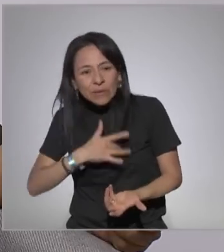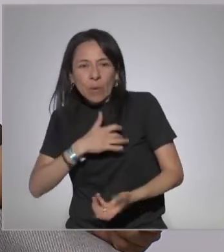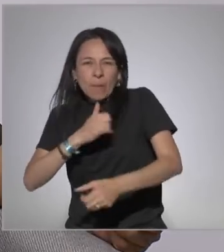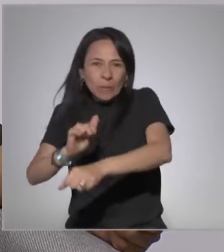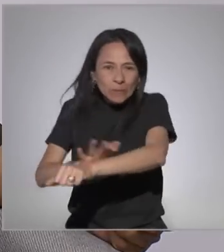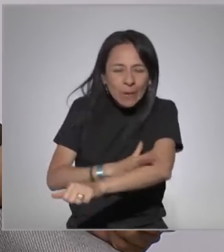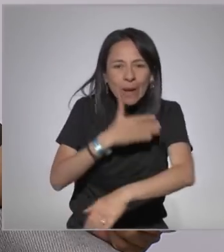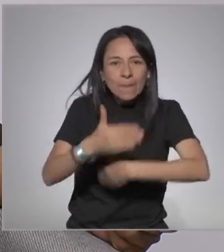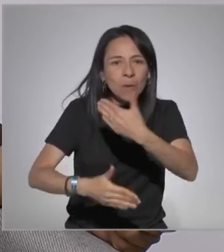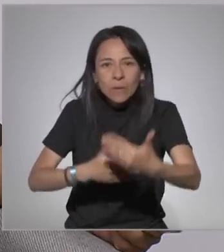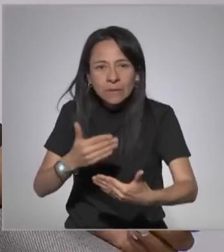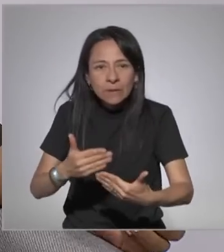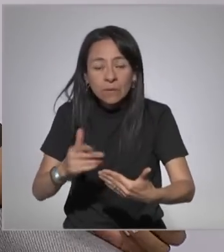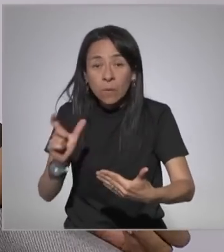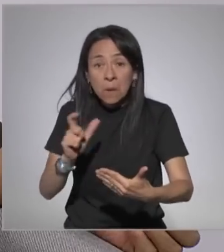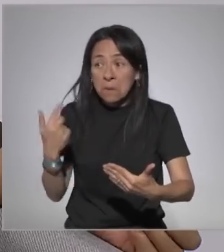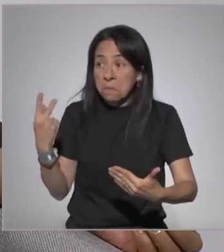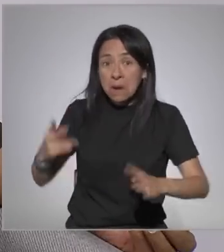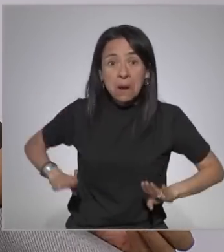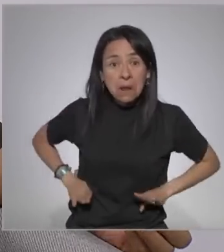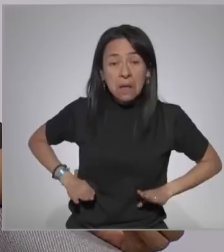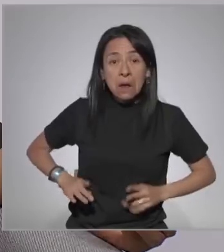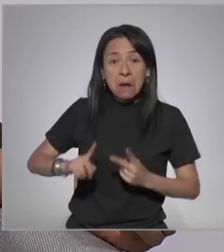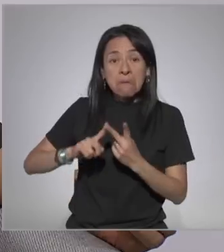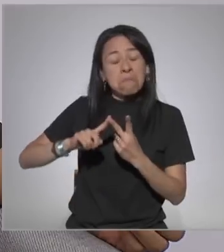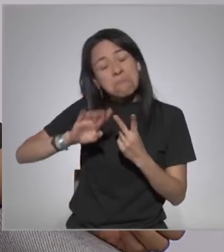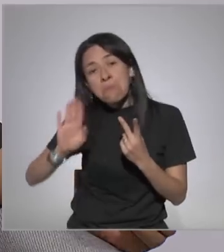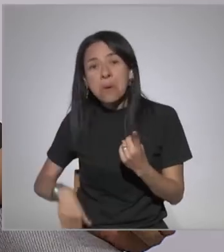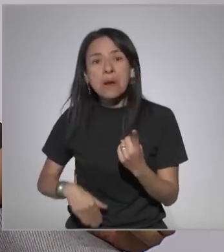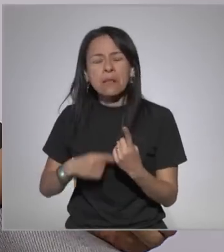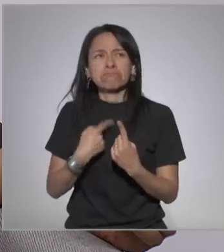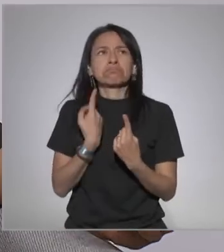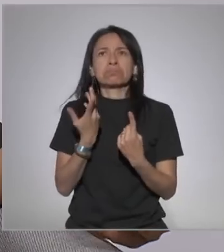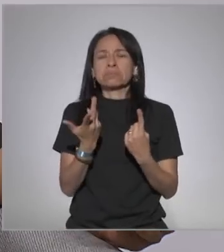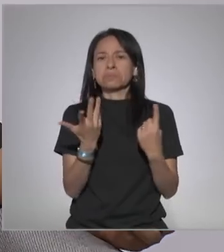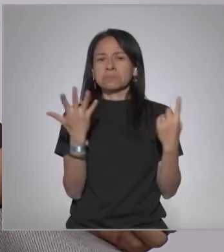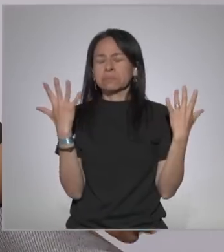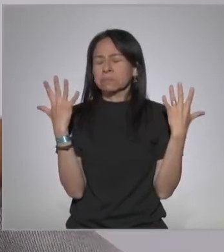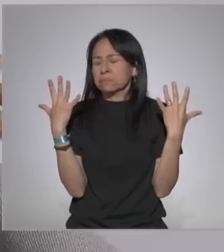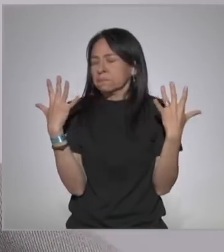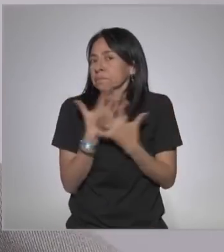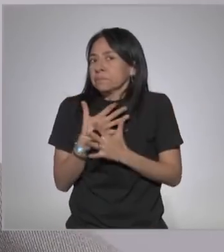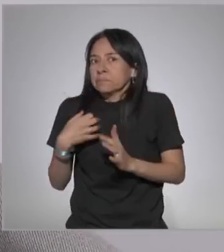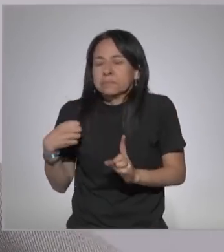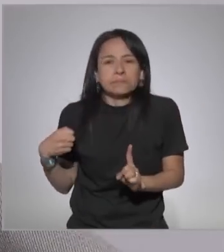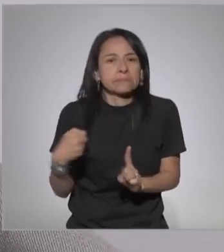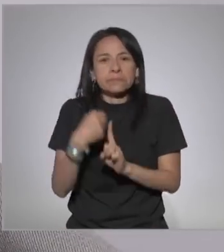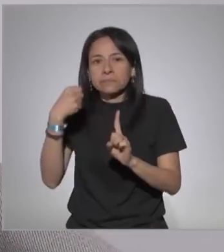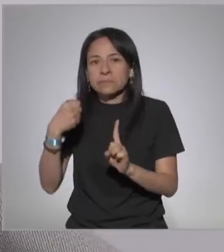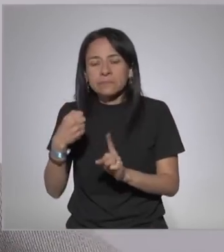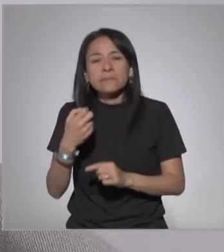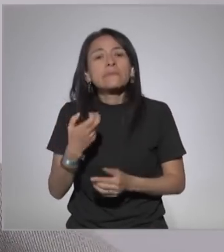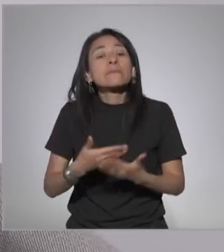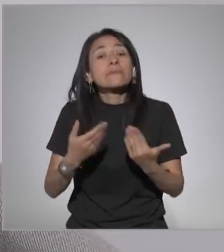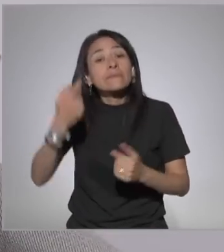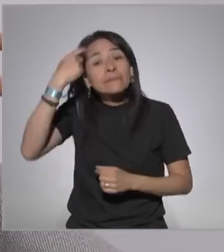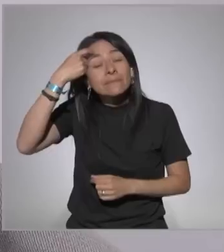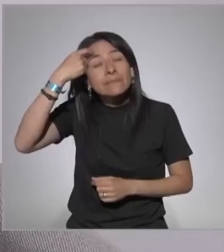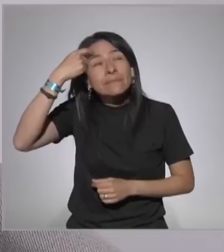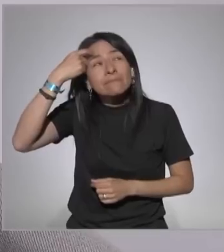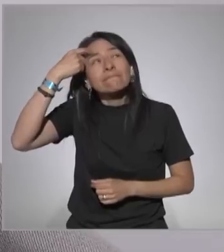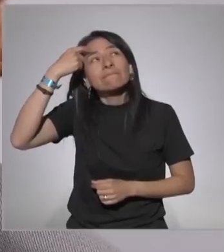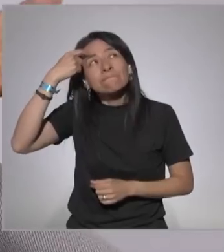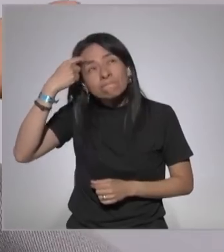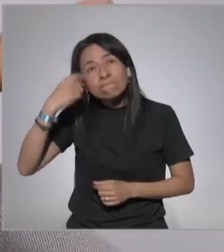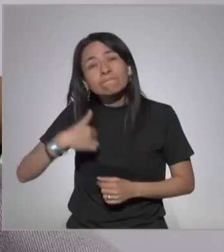sin la pareja, ¿sí? Entonces, en el poder entender eso, otra vez